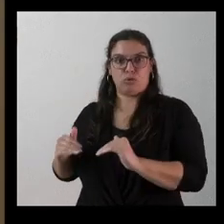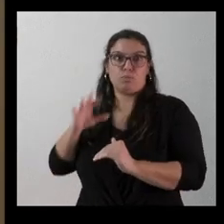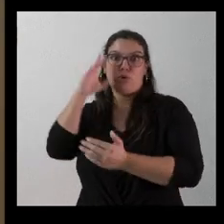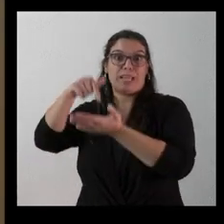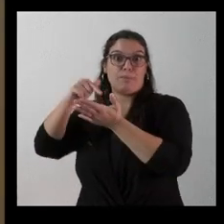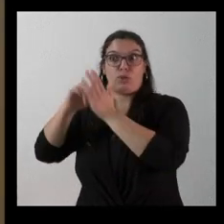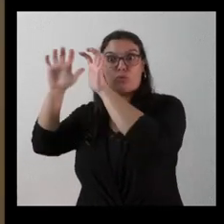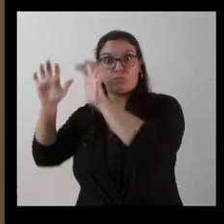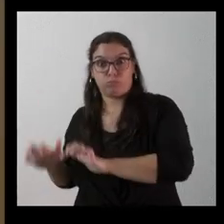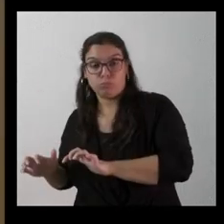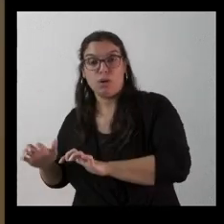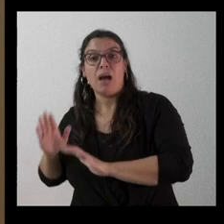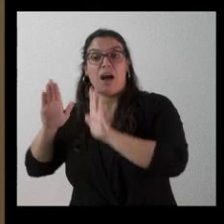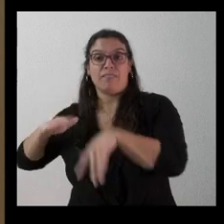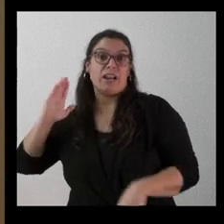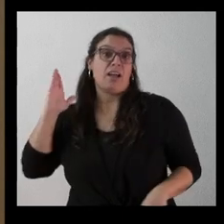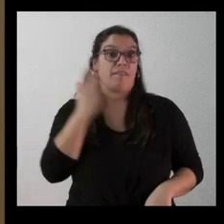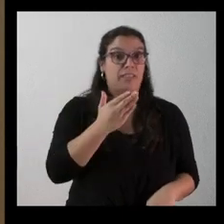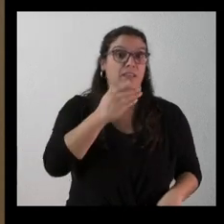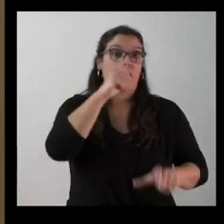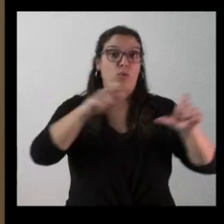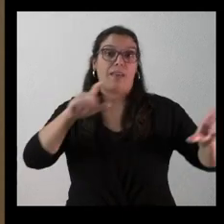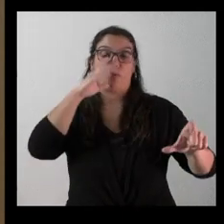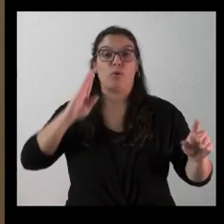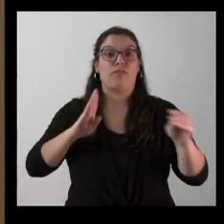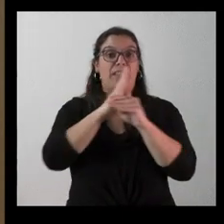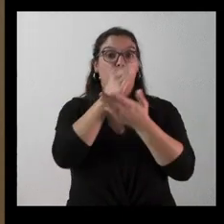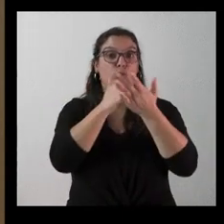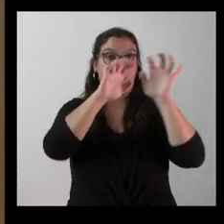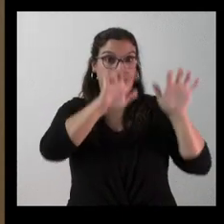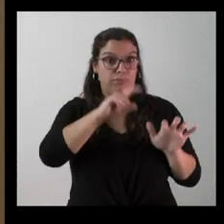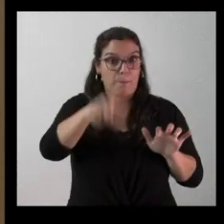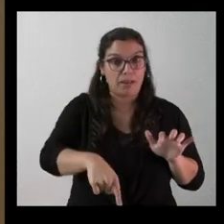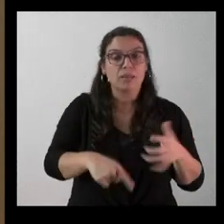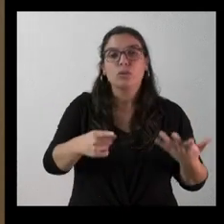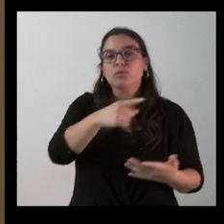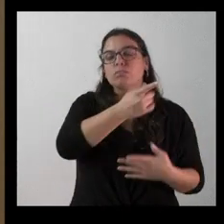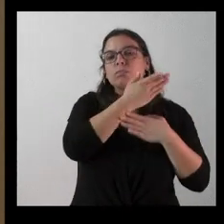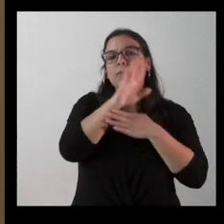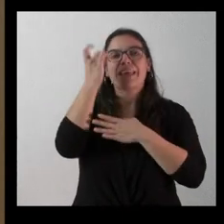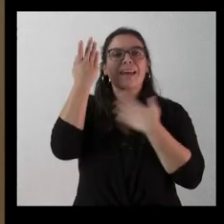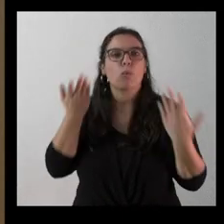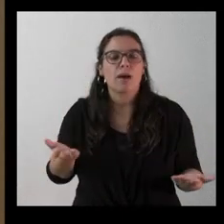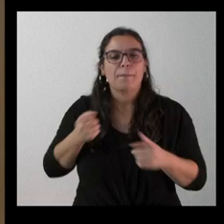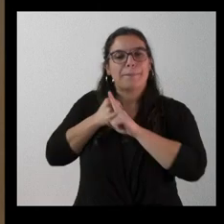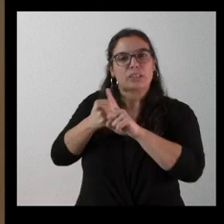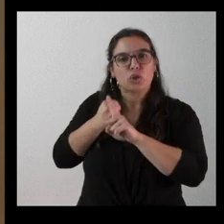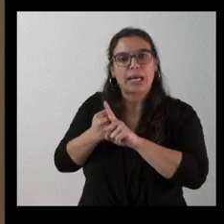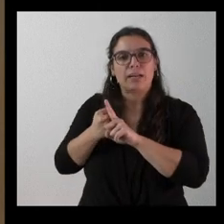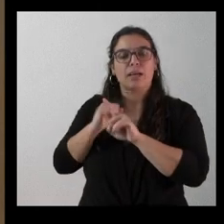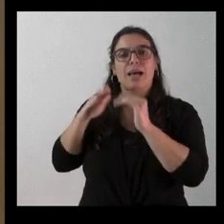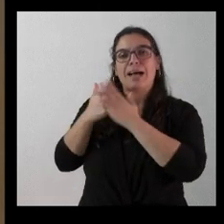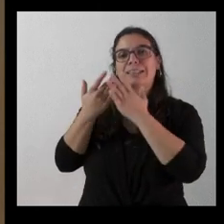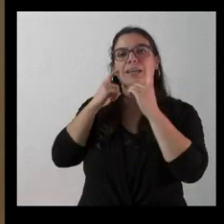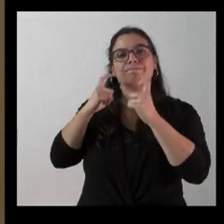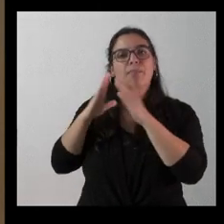la financiación autonómica como dice en qué plantean forzar de alguna manera a que a llegar algún tipo